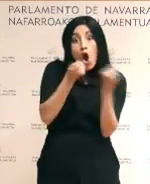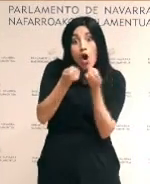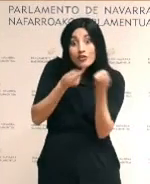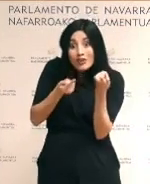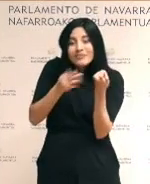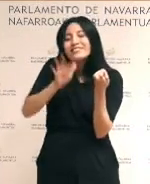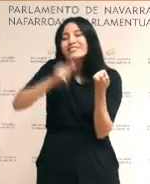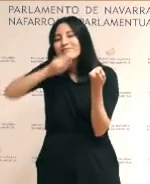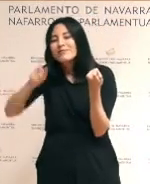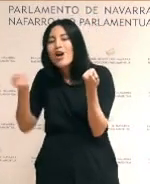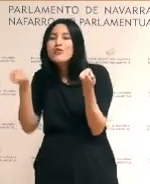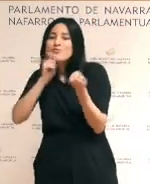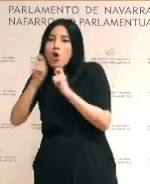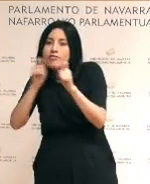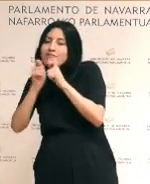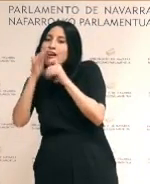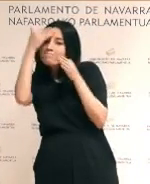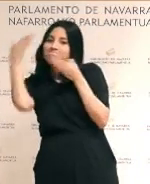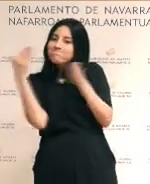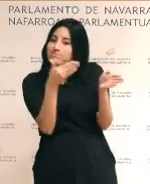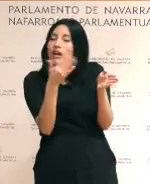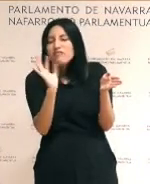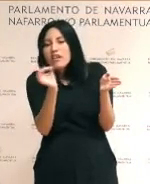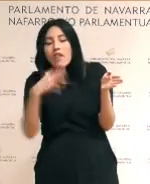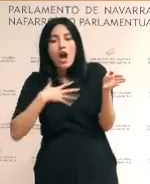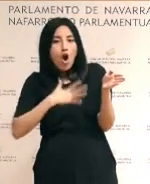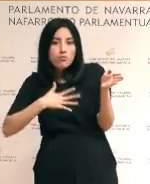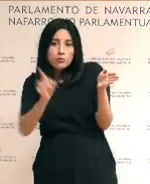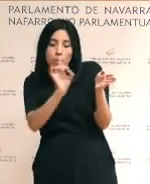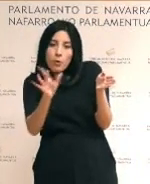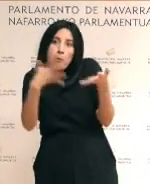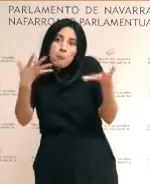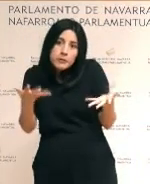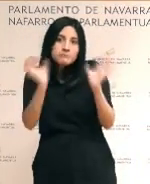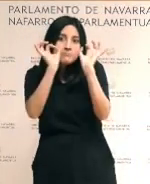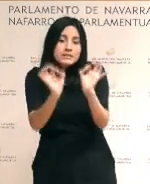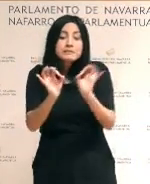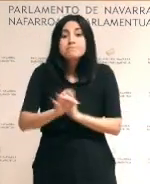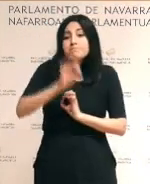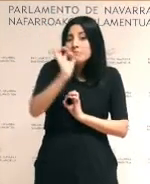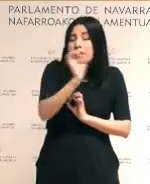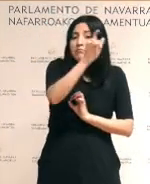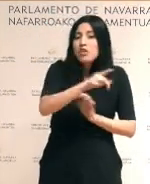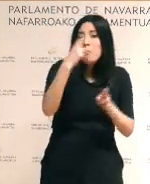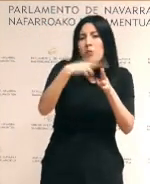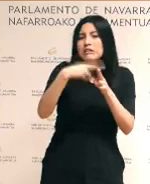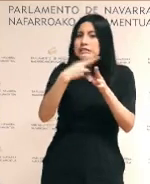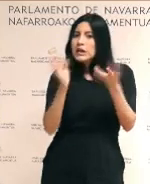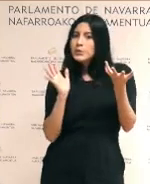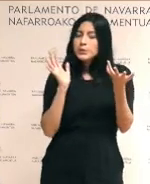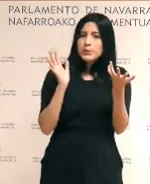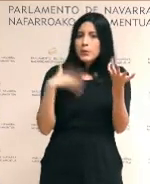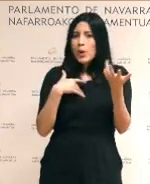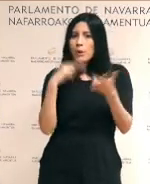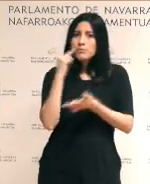una labor a veces incómoda, sí, pero imprescindible. A ningún político le gusta someterse al examen y a la crítica de los periodistas, pero como ha venido